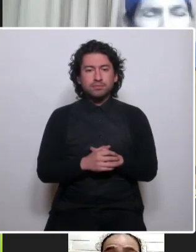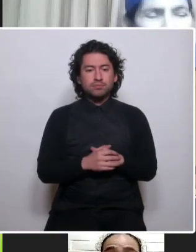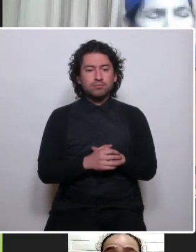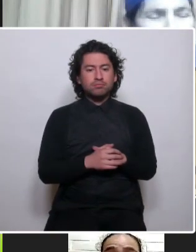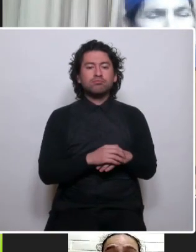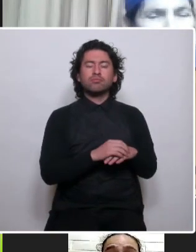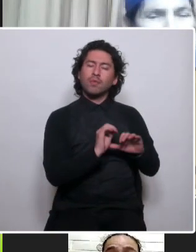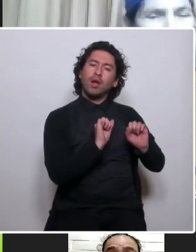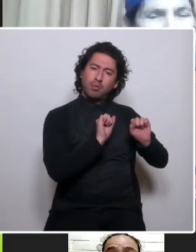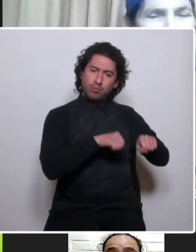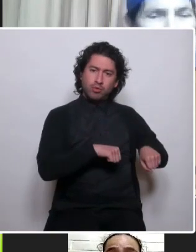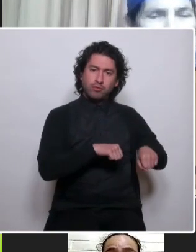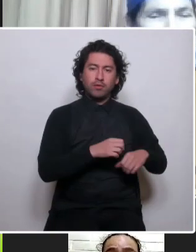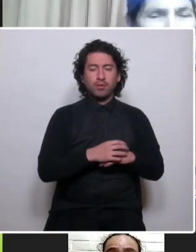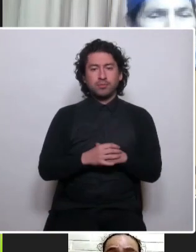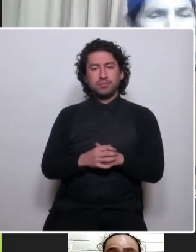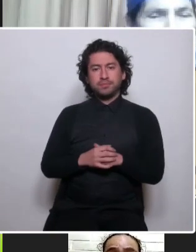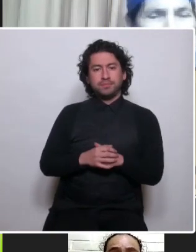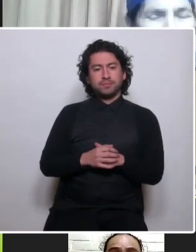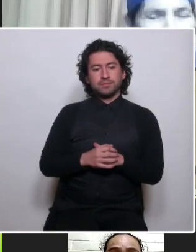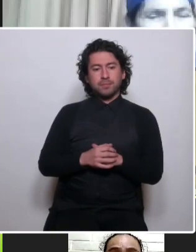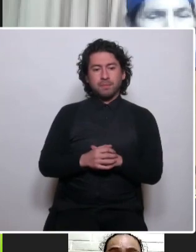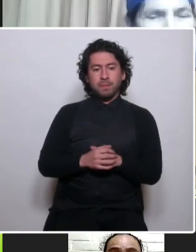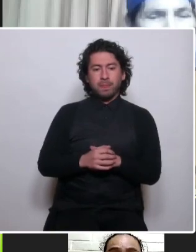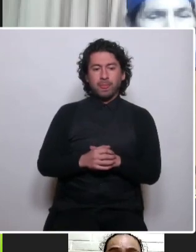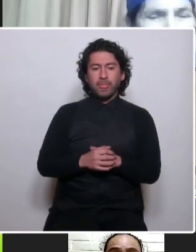Apruebo, señor secretario.